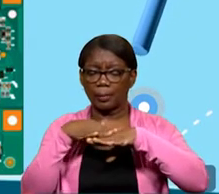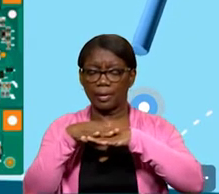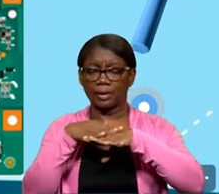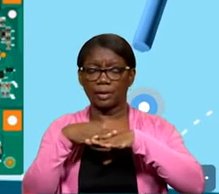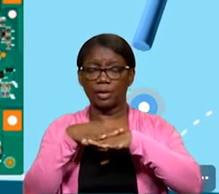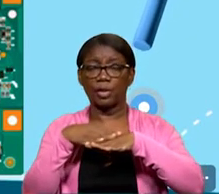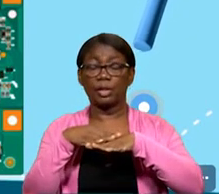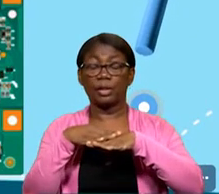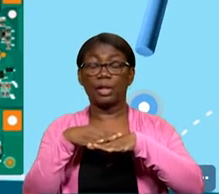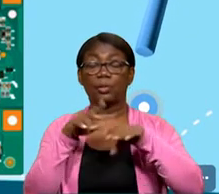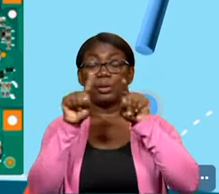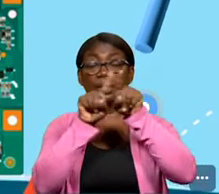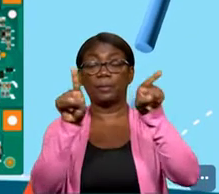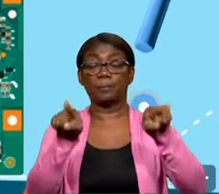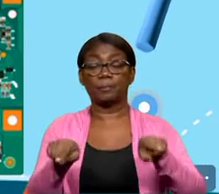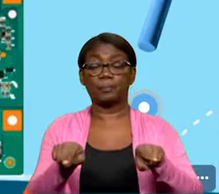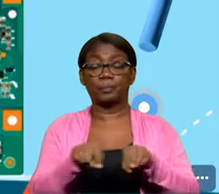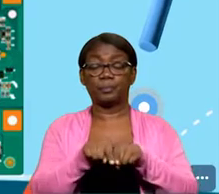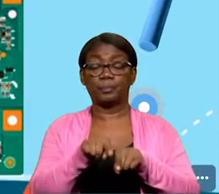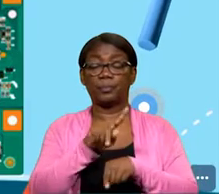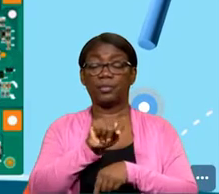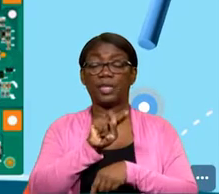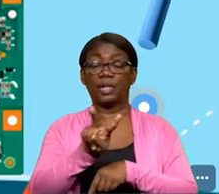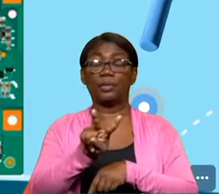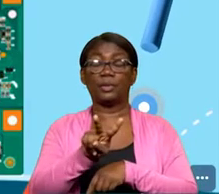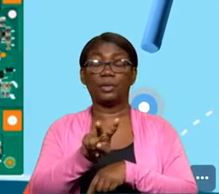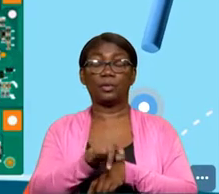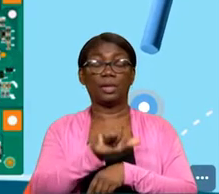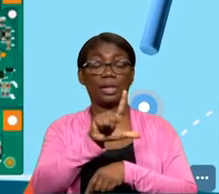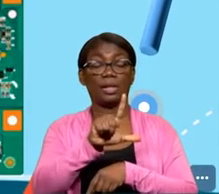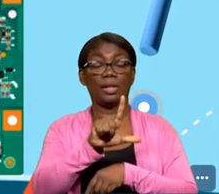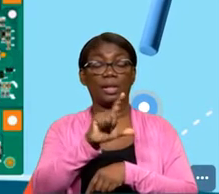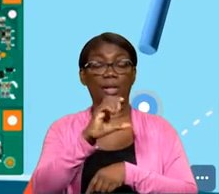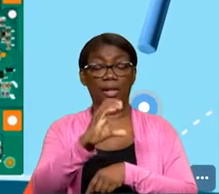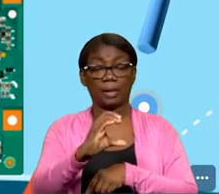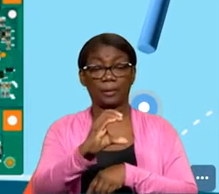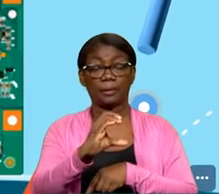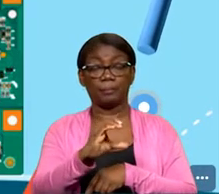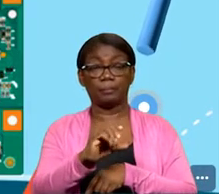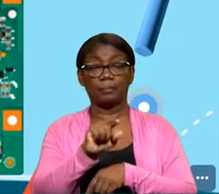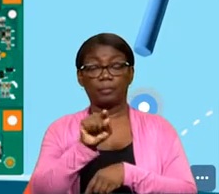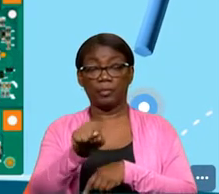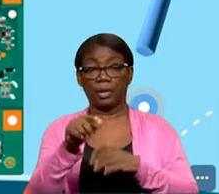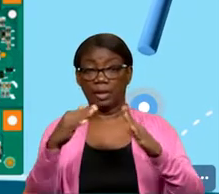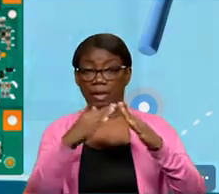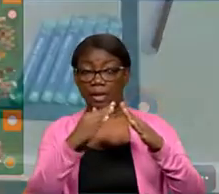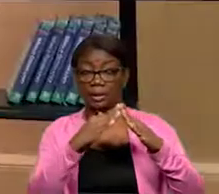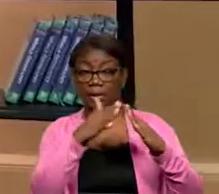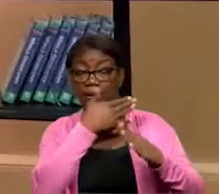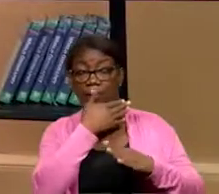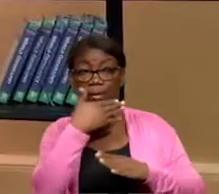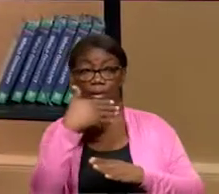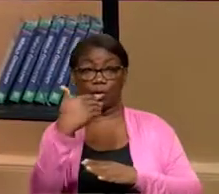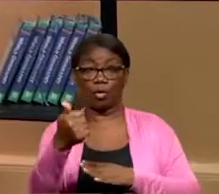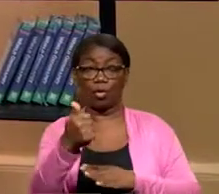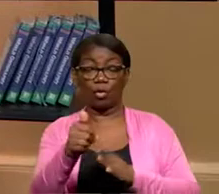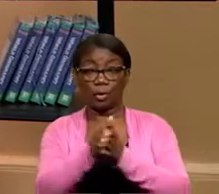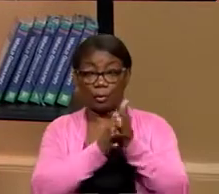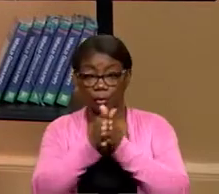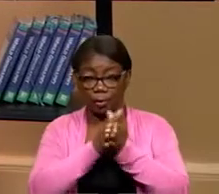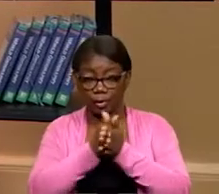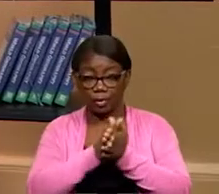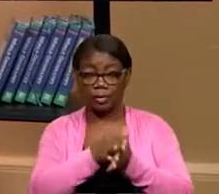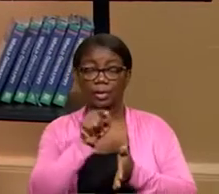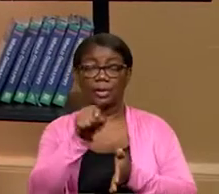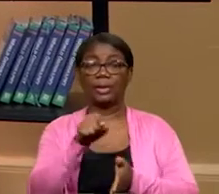un televisor con tecnología LED. Espero saquen, chicos, ahí en casa el mejor de los provechos a